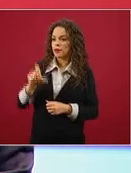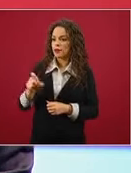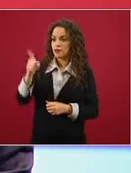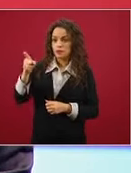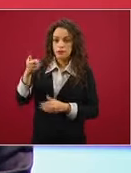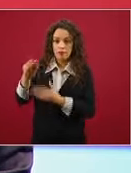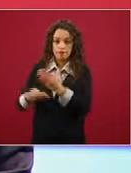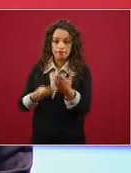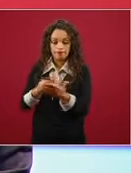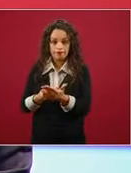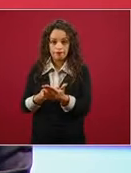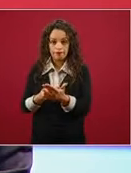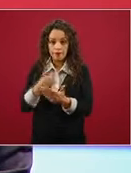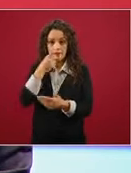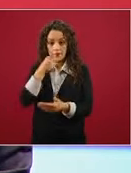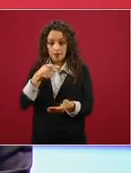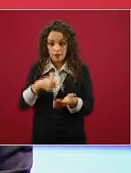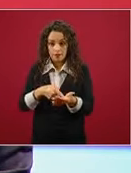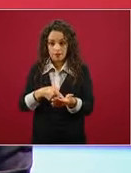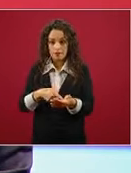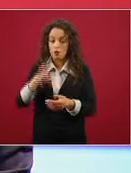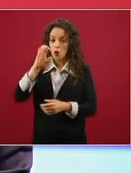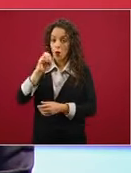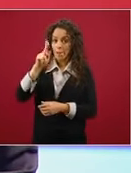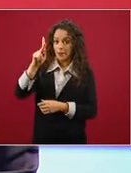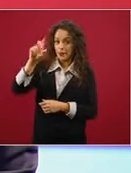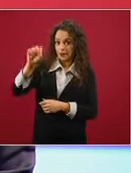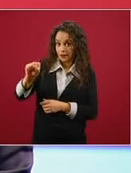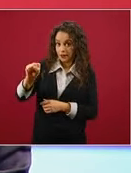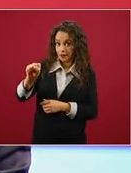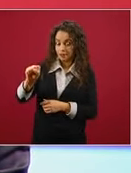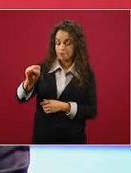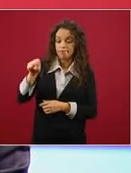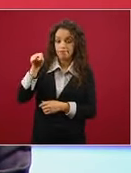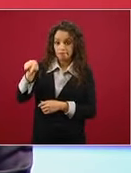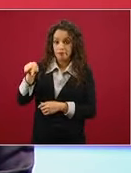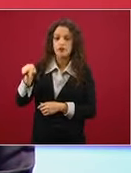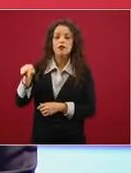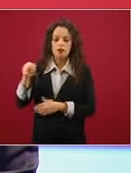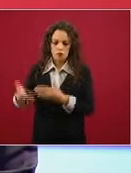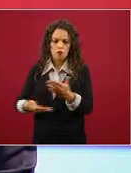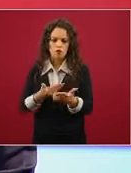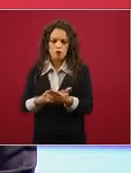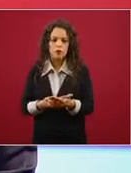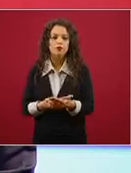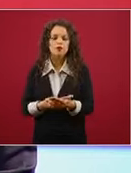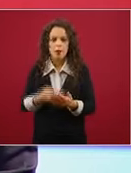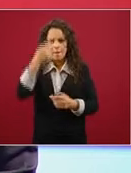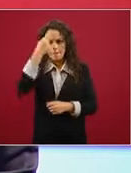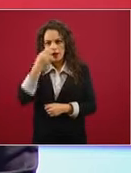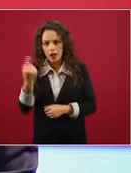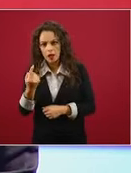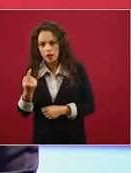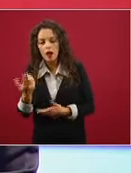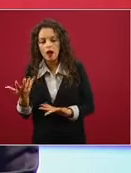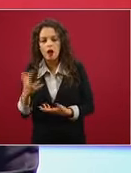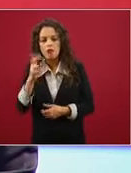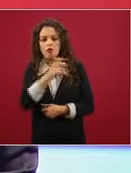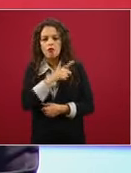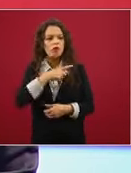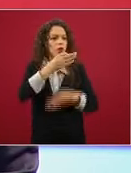que ha puesto a disposición la Organización Panamericana de la Salud y que justamente tiene como propósito evitar la